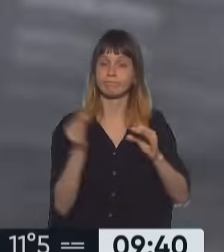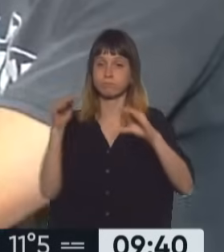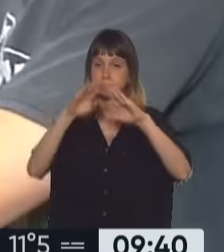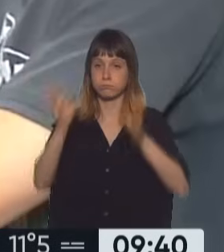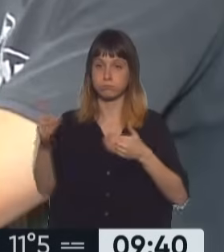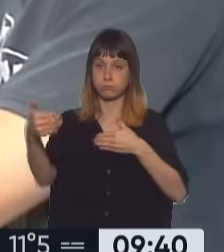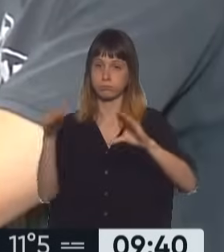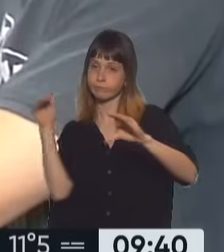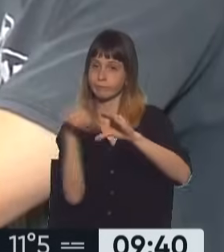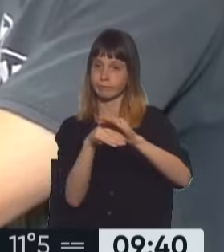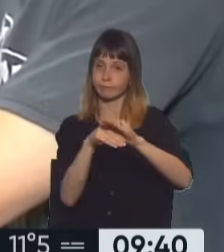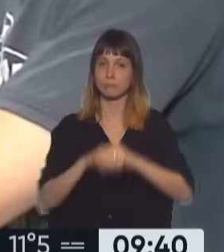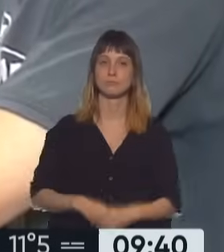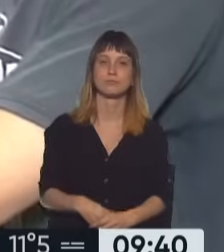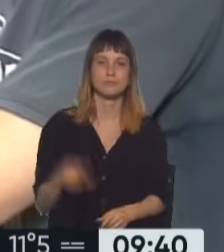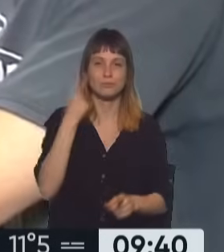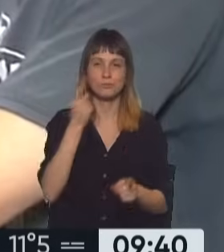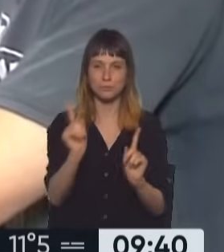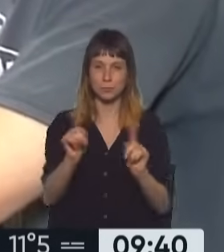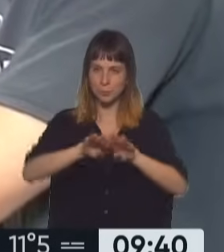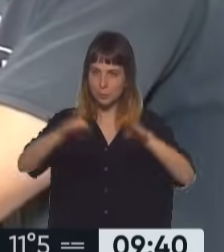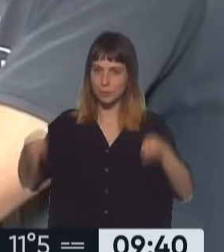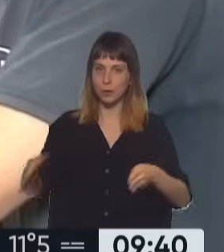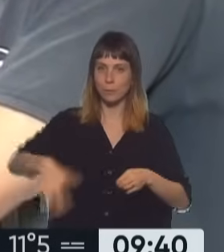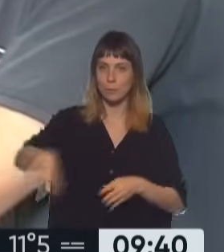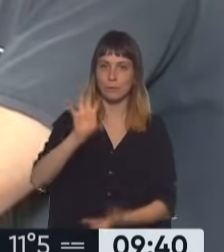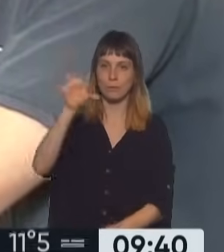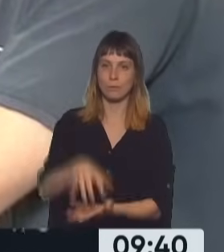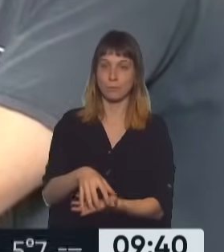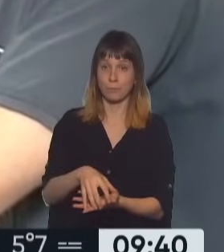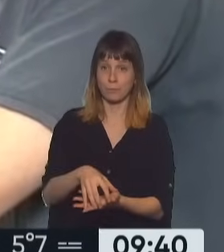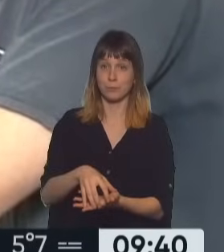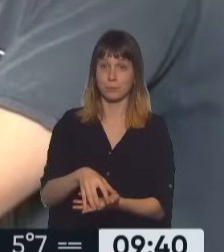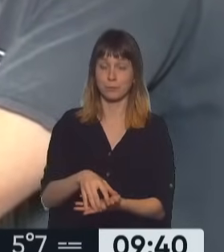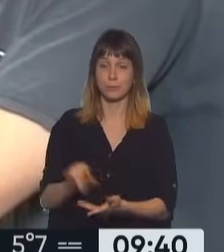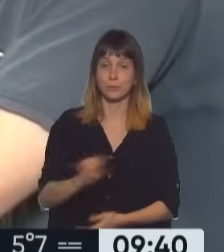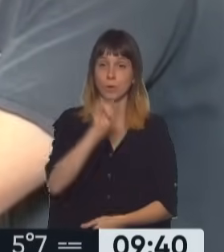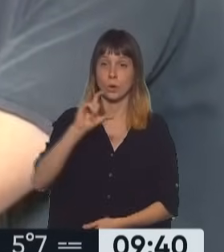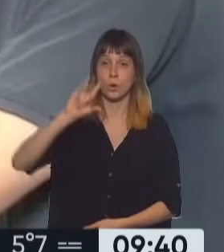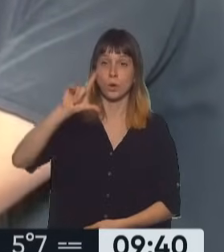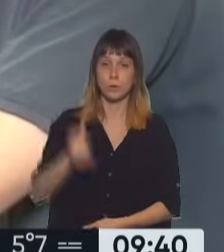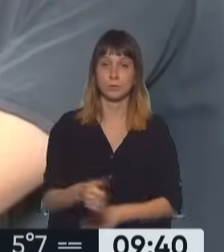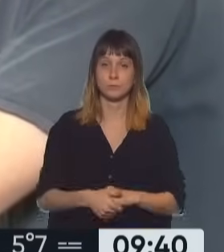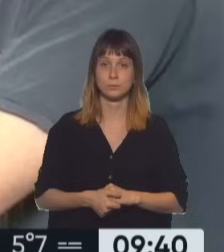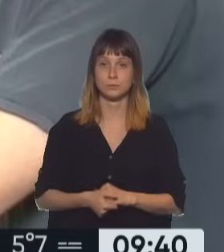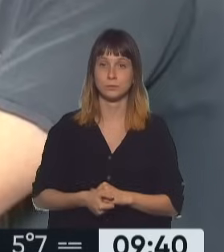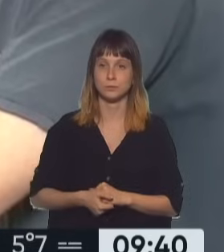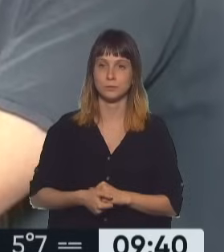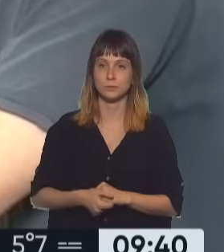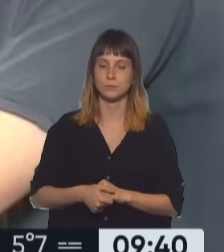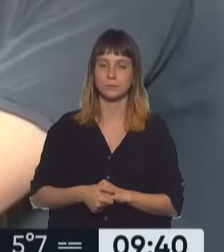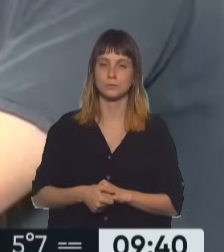mismo en esta mesa, allí en este edificio de la UCA, en Puerto Madero, el